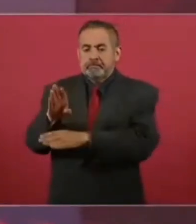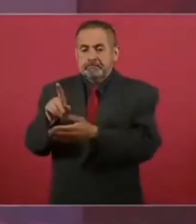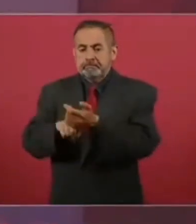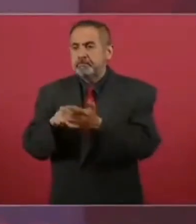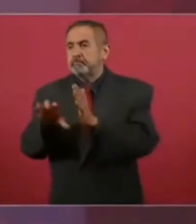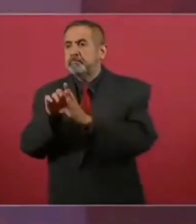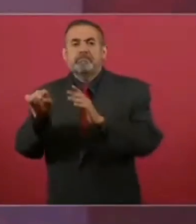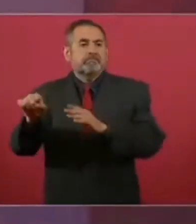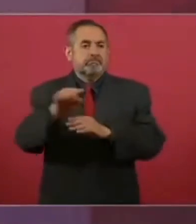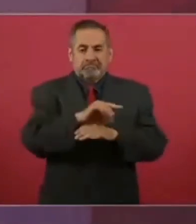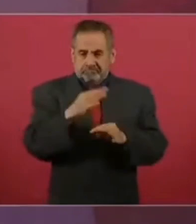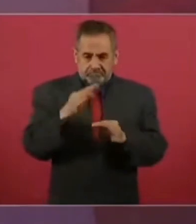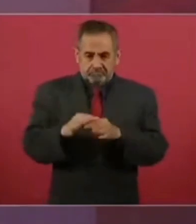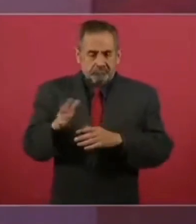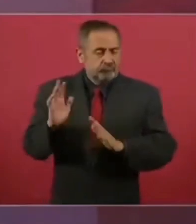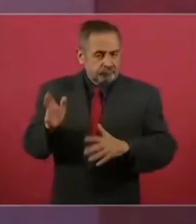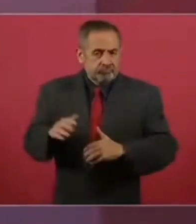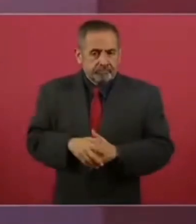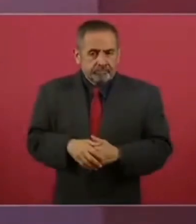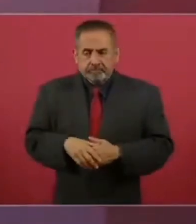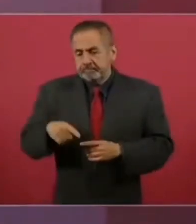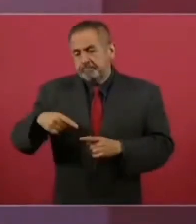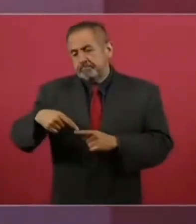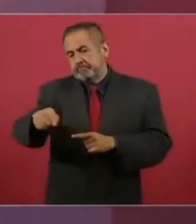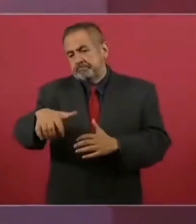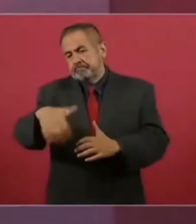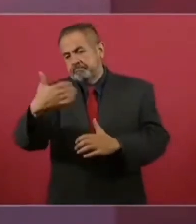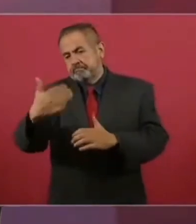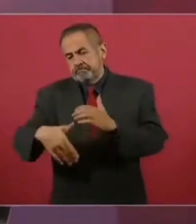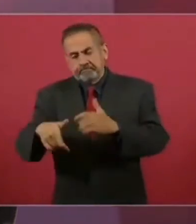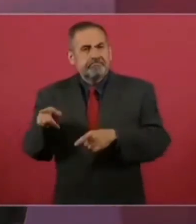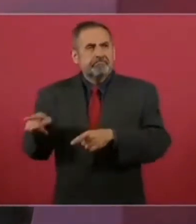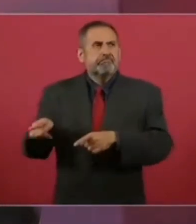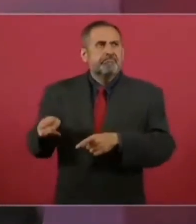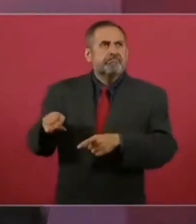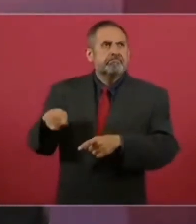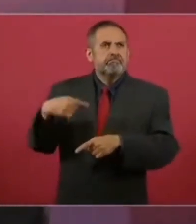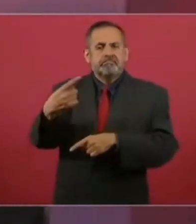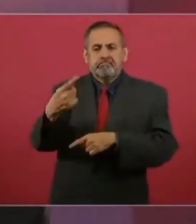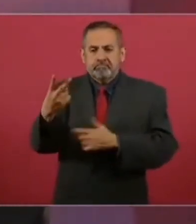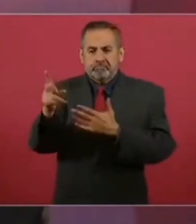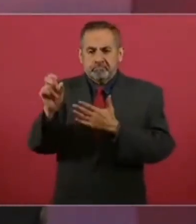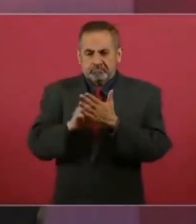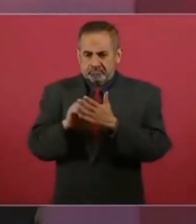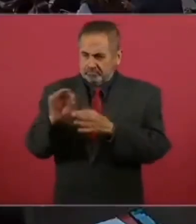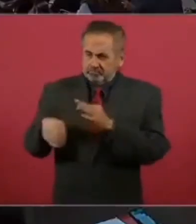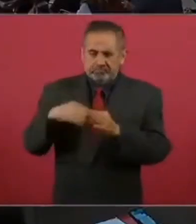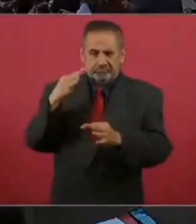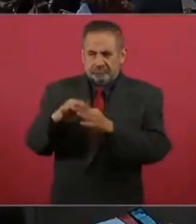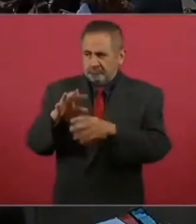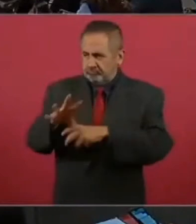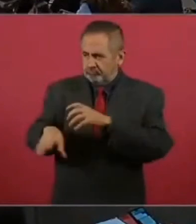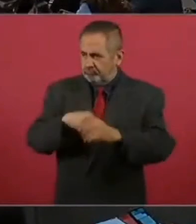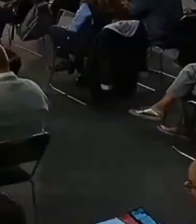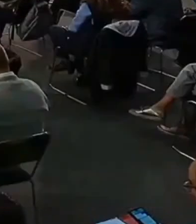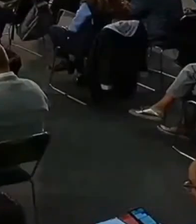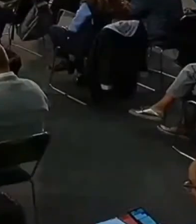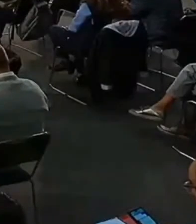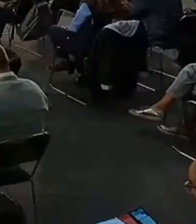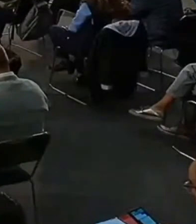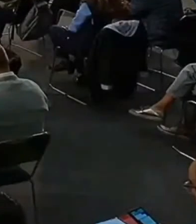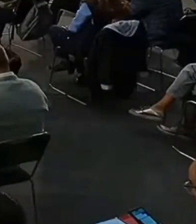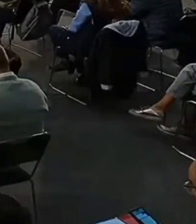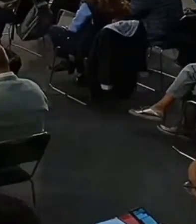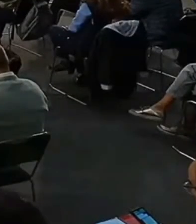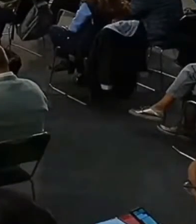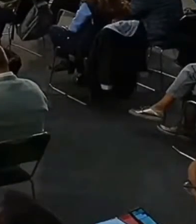2.200 sucursales hasta ahora, pero van a terminar, yo creo que en 2 meses más, todo,